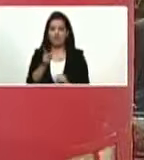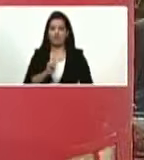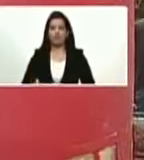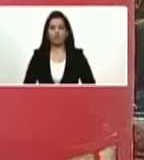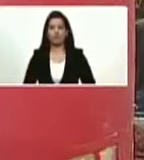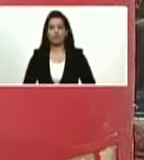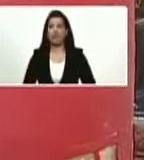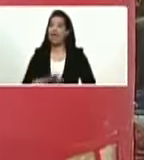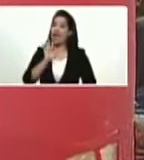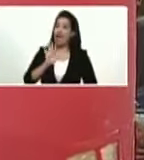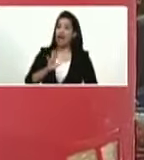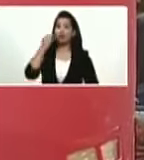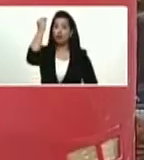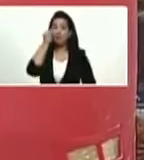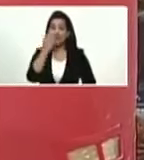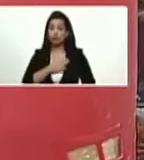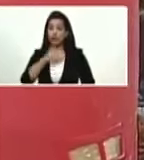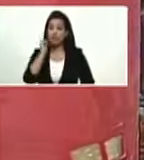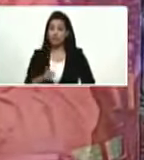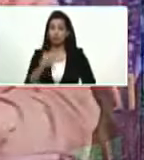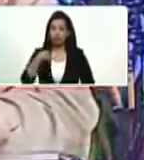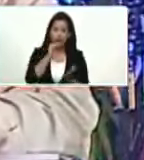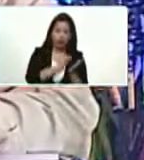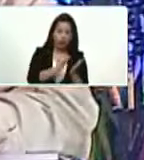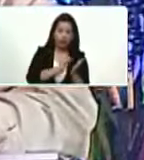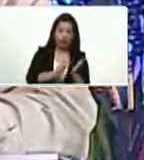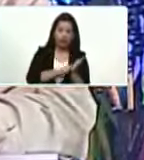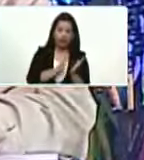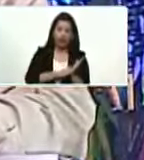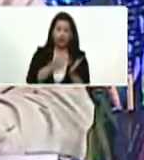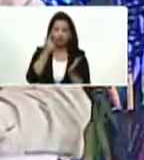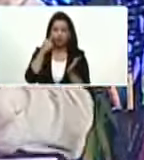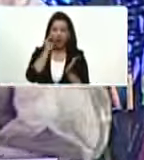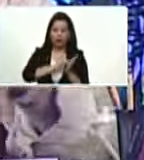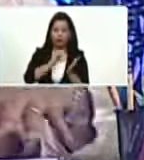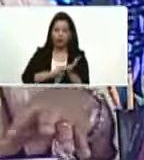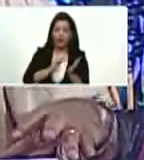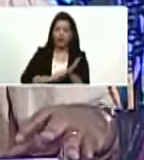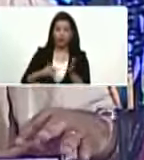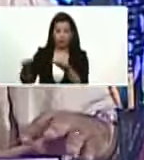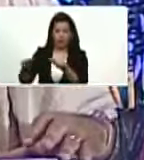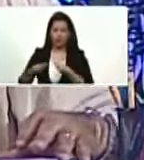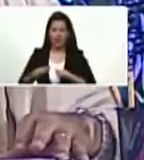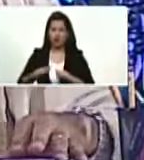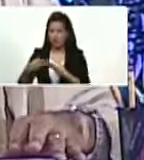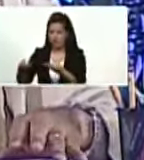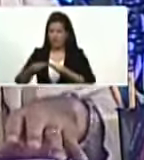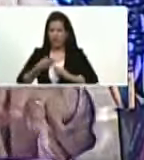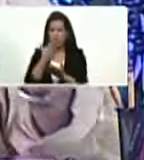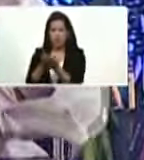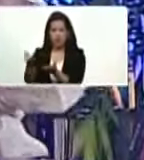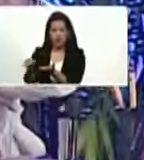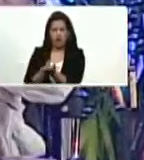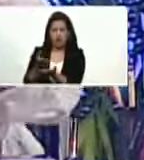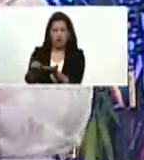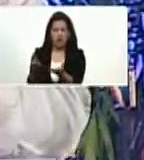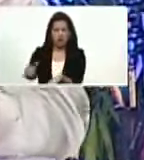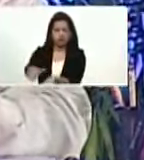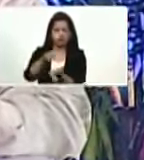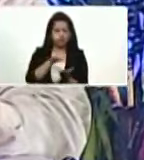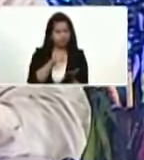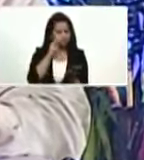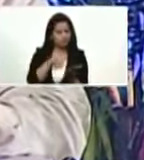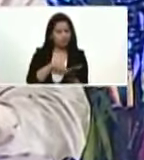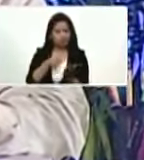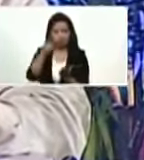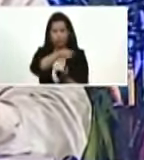expresión, y así lo anoté en el estudio de los materiales que me trajeron, las propuestas, y al calor de lo que ustedes